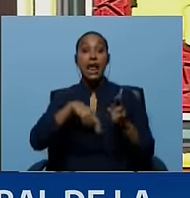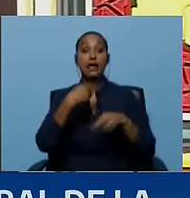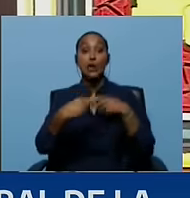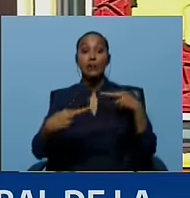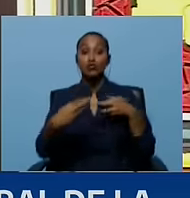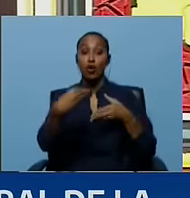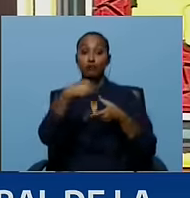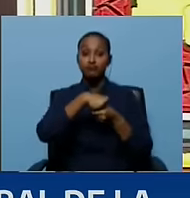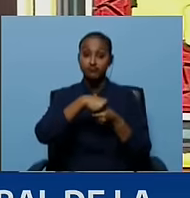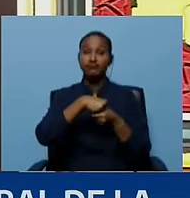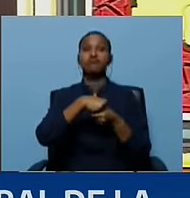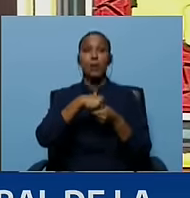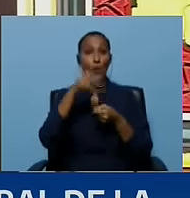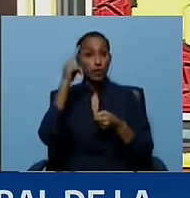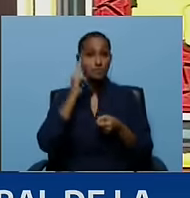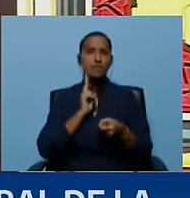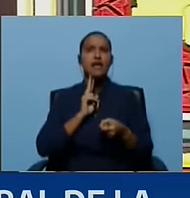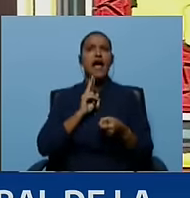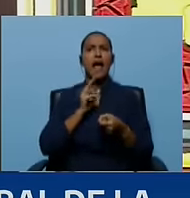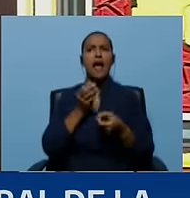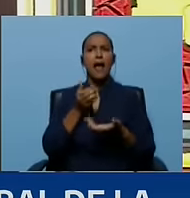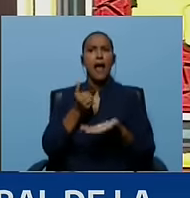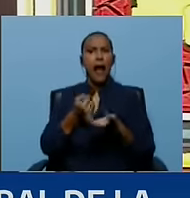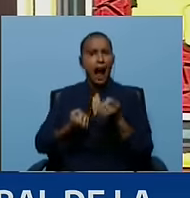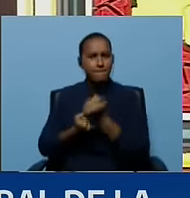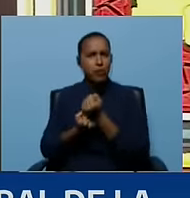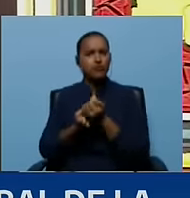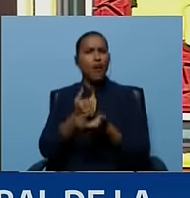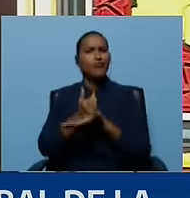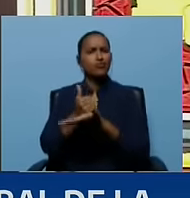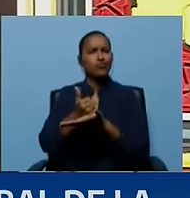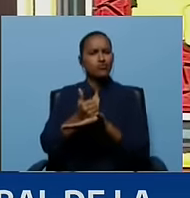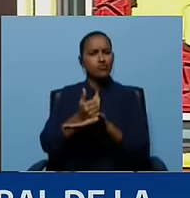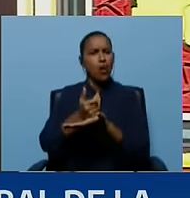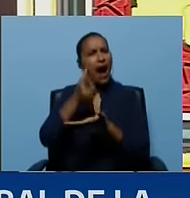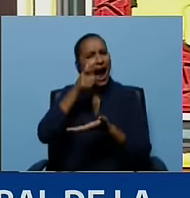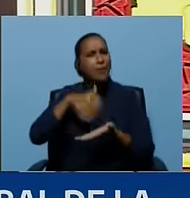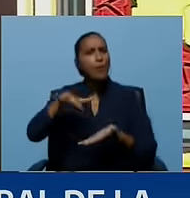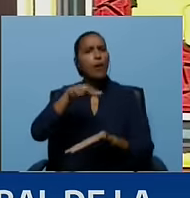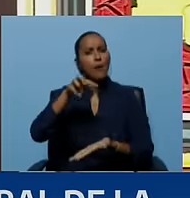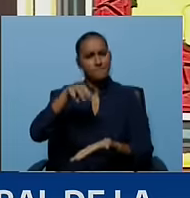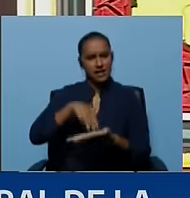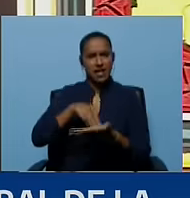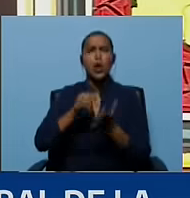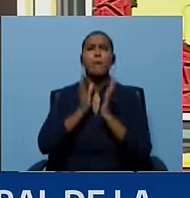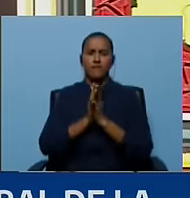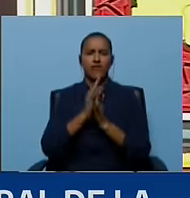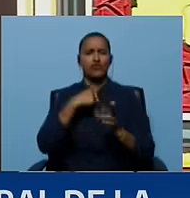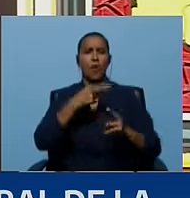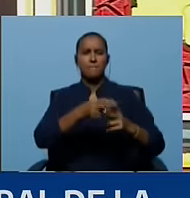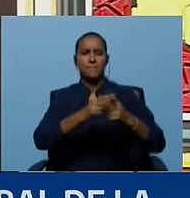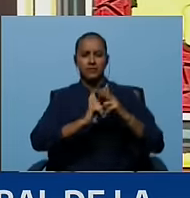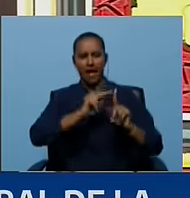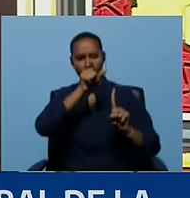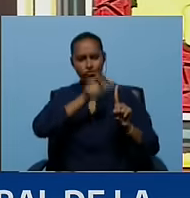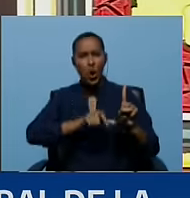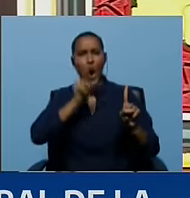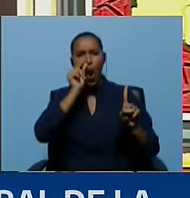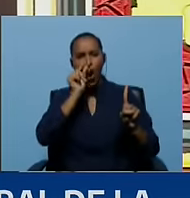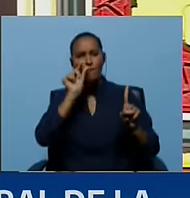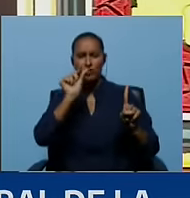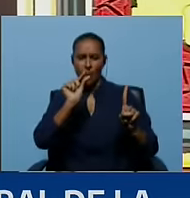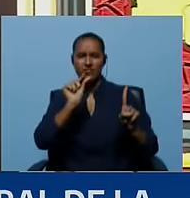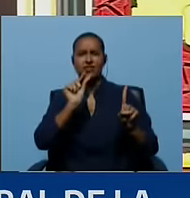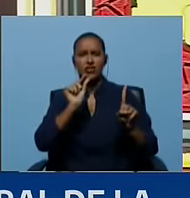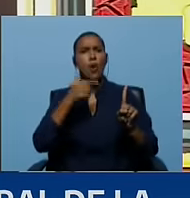una gran tarea en Miranda. Se lo pido al pueblo de Miranda prestado, porque sé que va a tener el liderazgo y